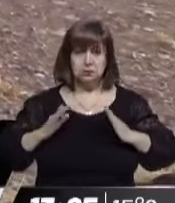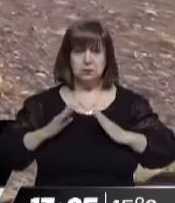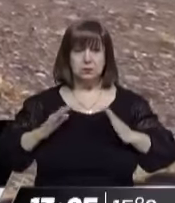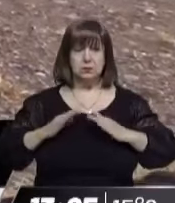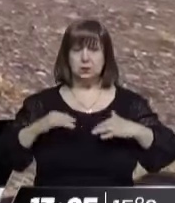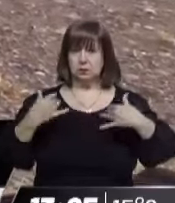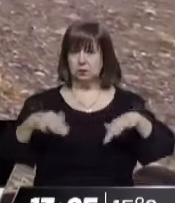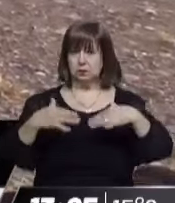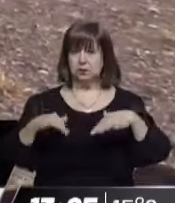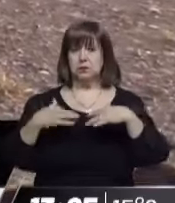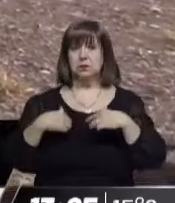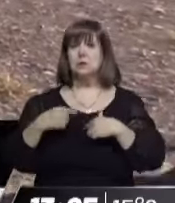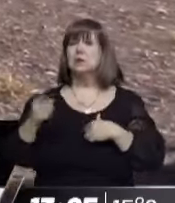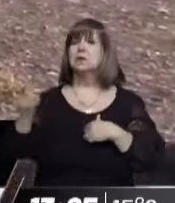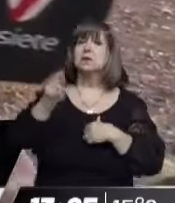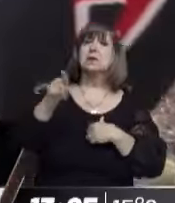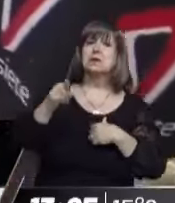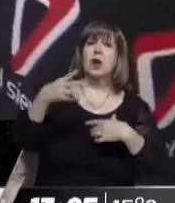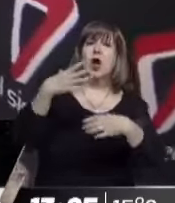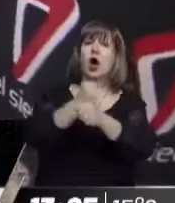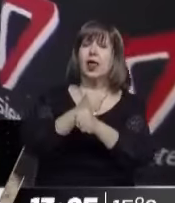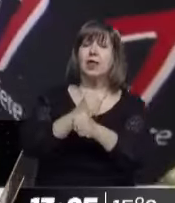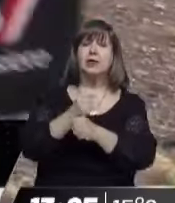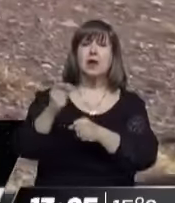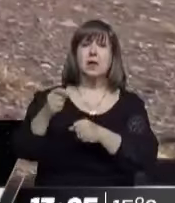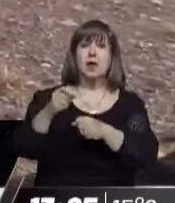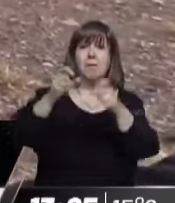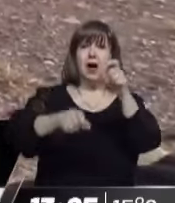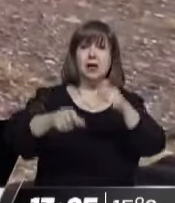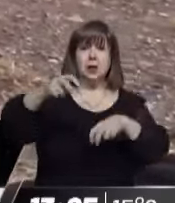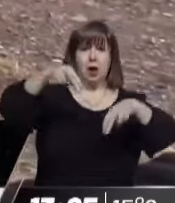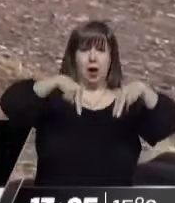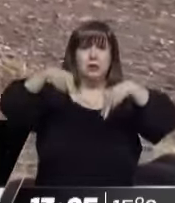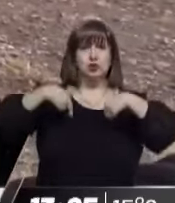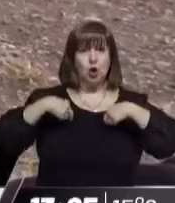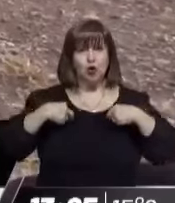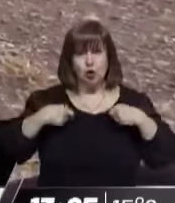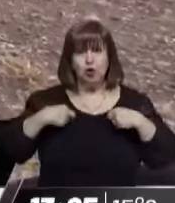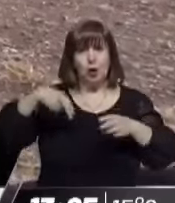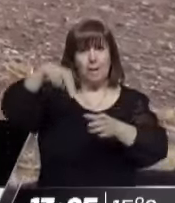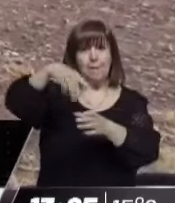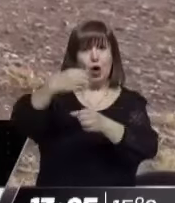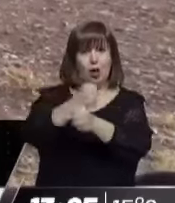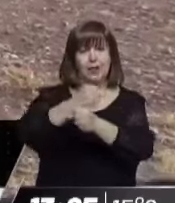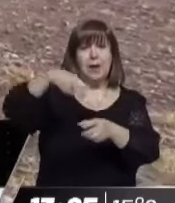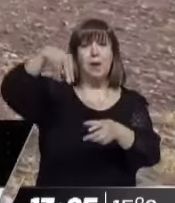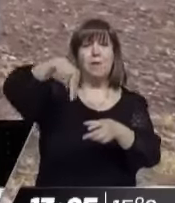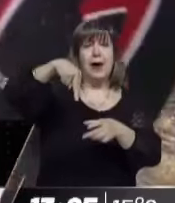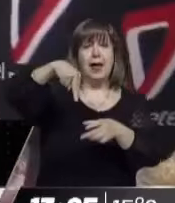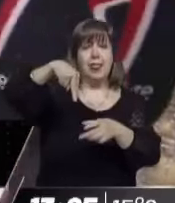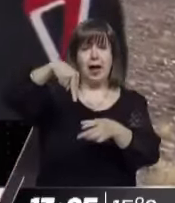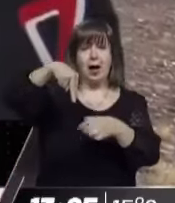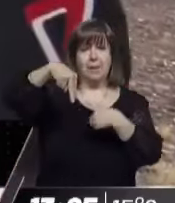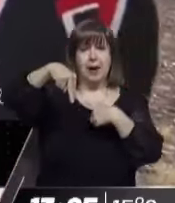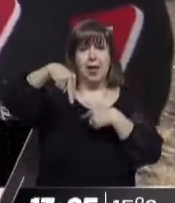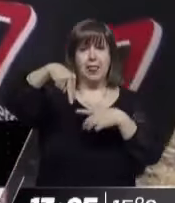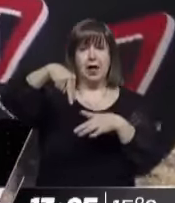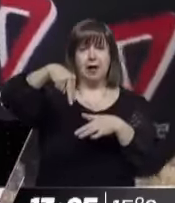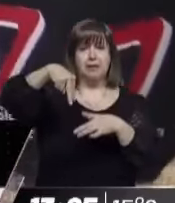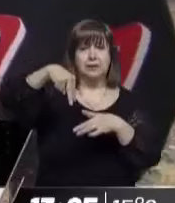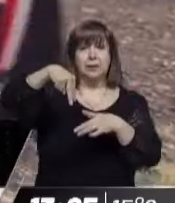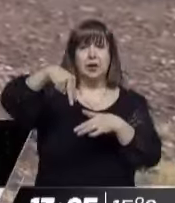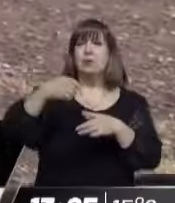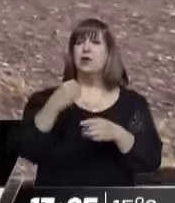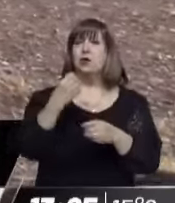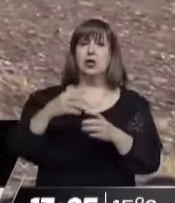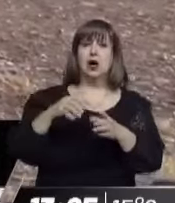sí. Sí. Me dicen que iban personas paradas. Sí, venía parada yo. ¿Los tiró el impacto a todos los